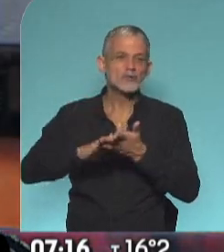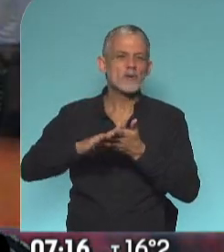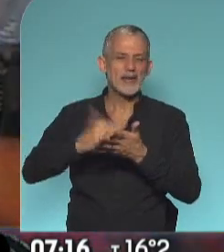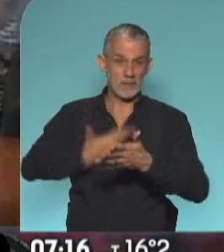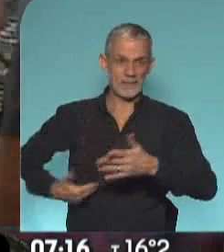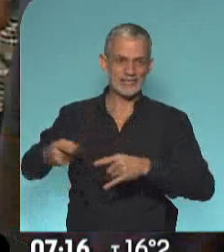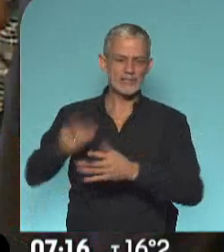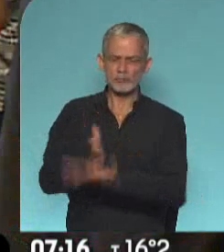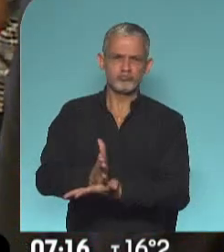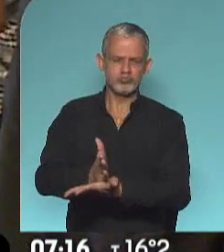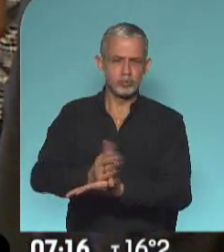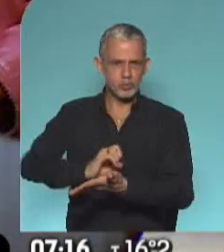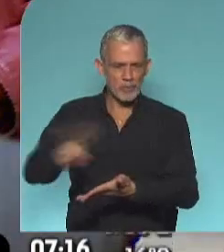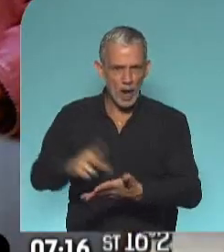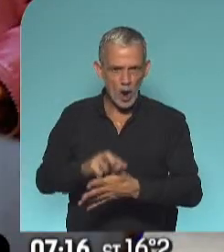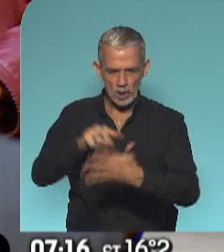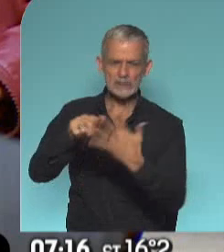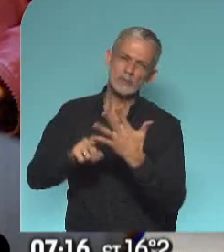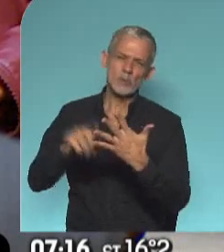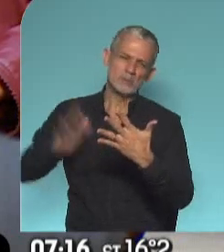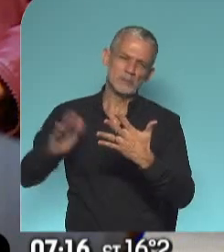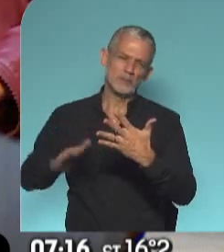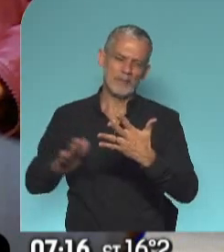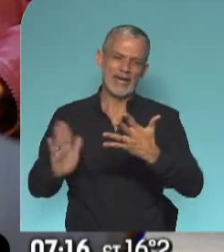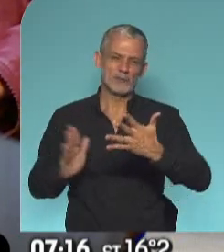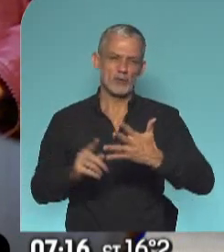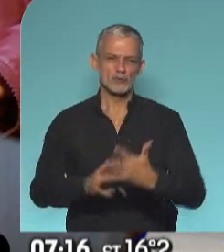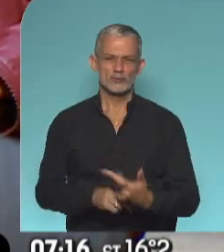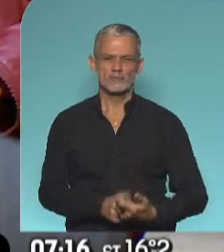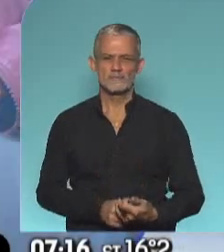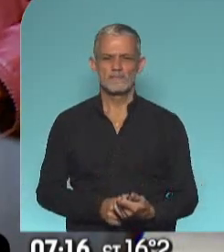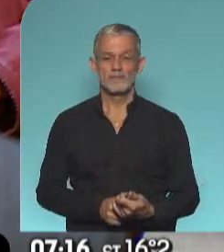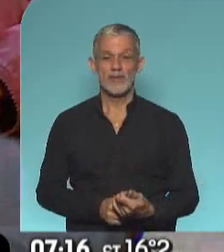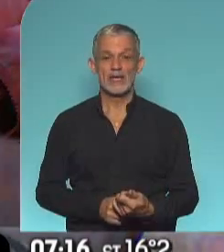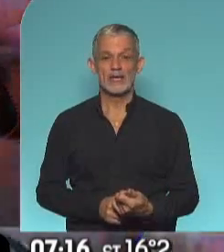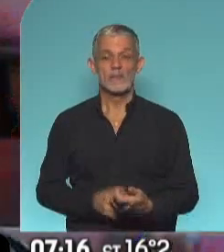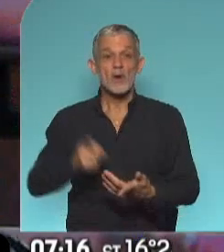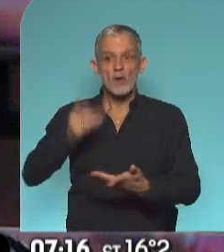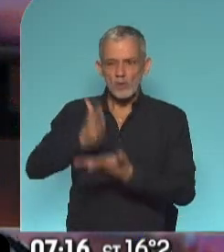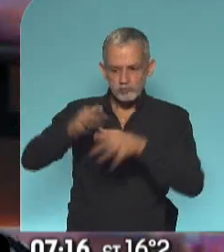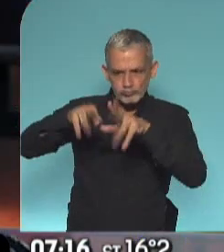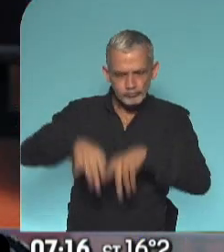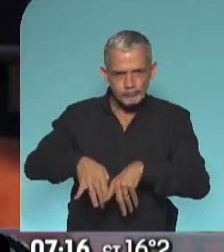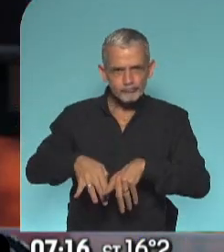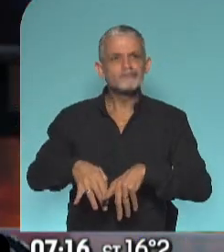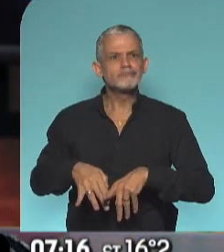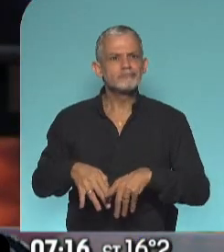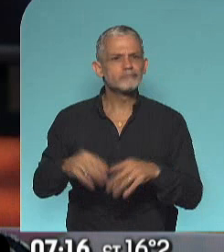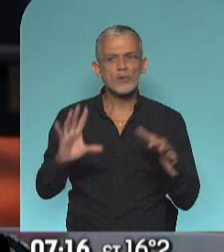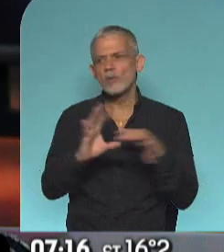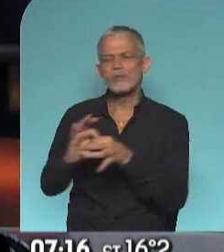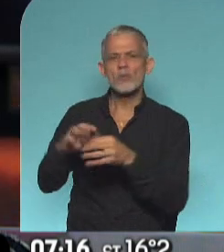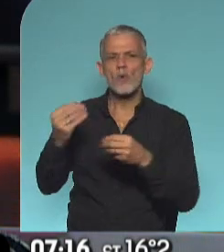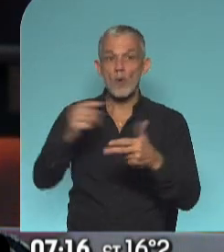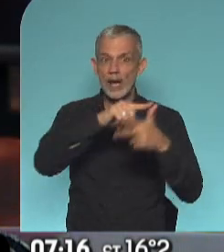es más duro incluso que los otros 4. Pero además de esto, el fallo tiene como consecuencia directa que